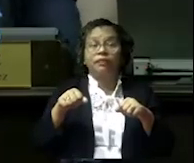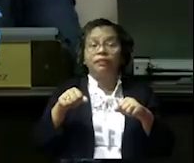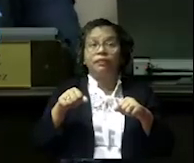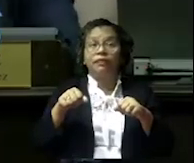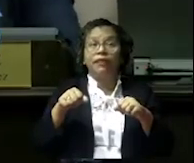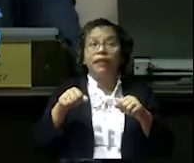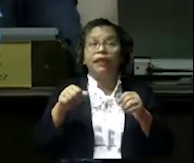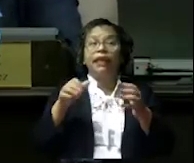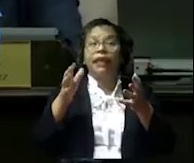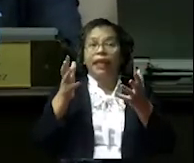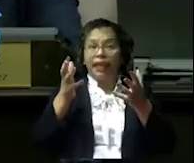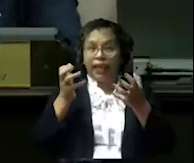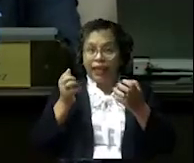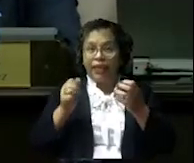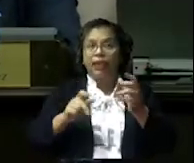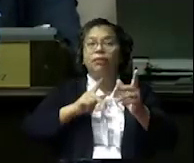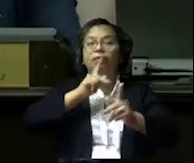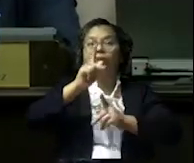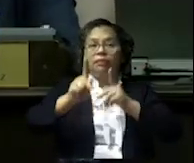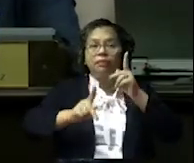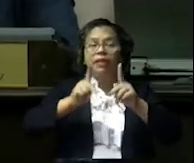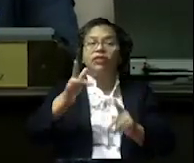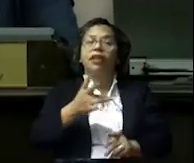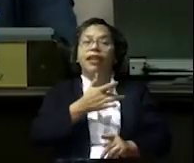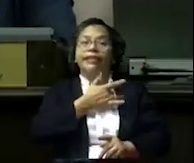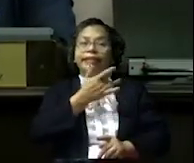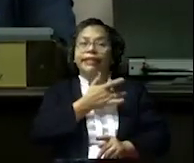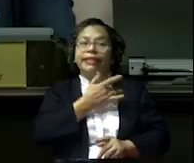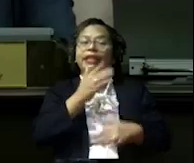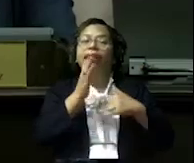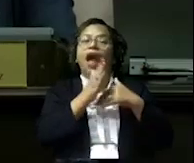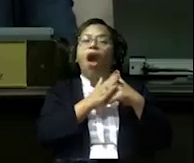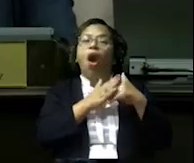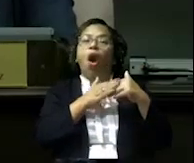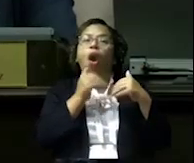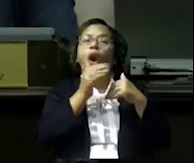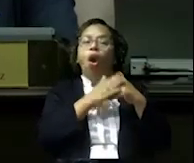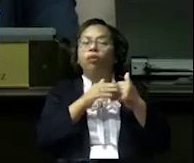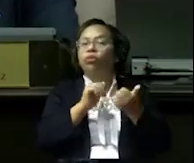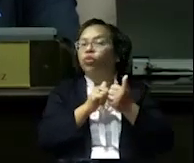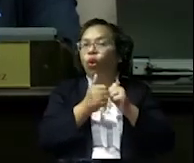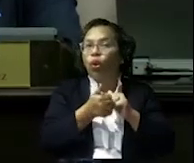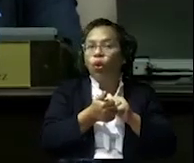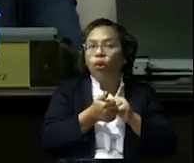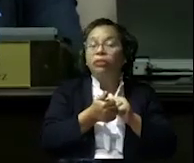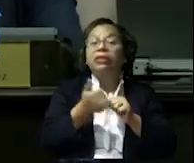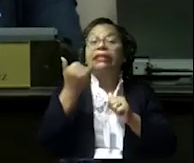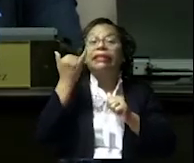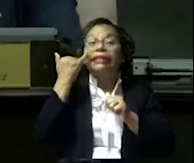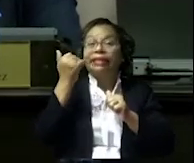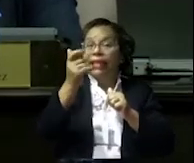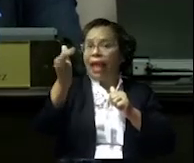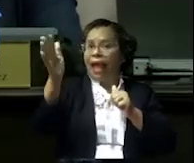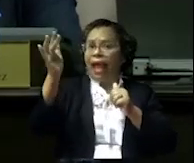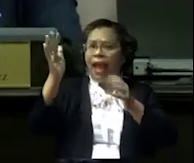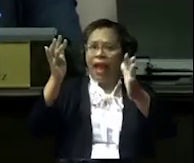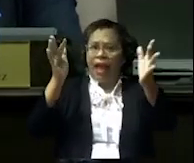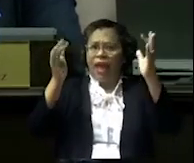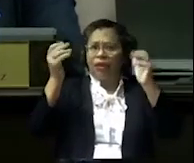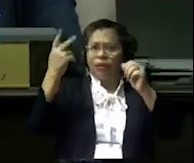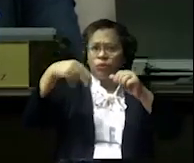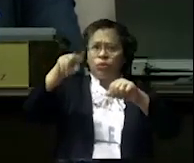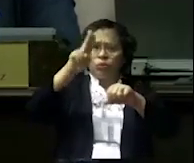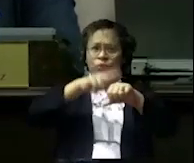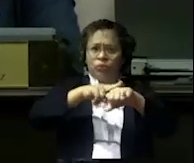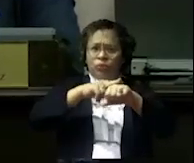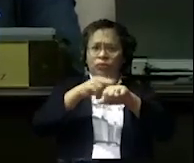al bosque encuentra señal. Y si usted encuentra señal, entonces está cómodo. A esas comunidades no se les permite ni tener agua, ni tener